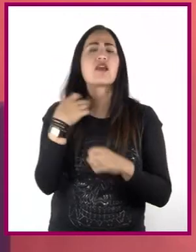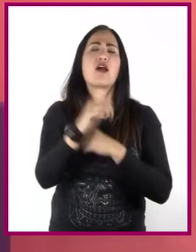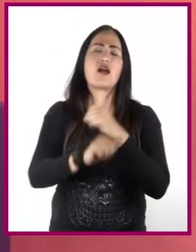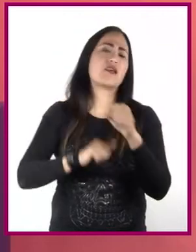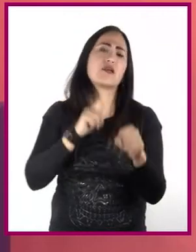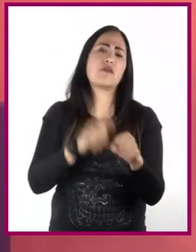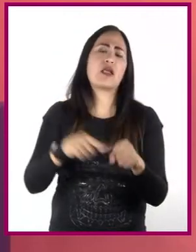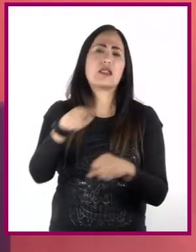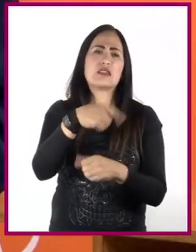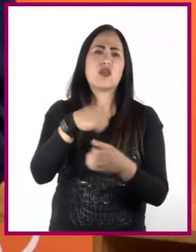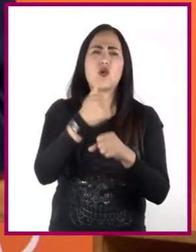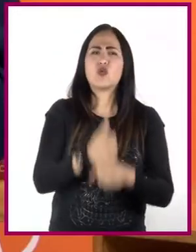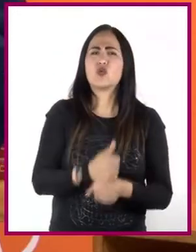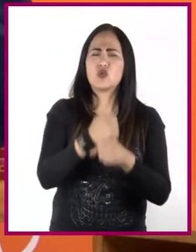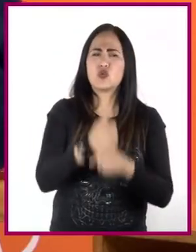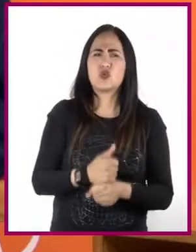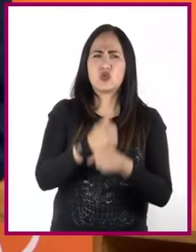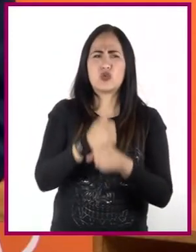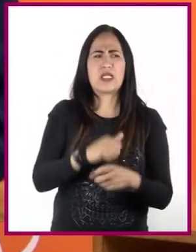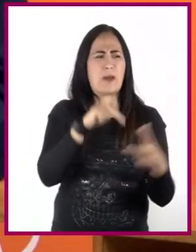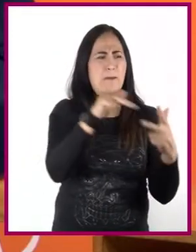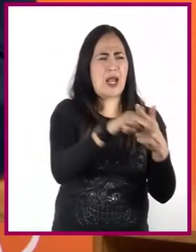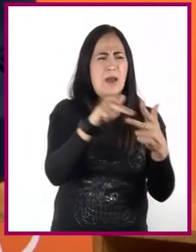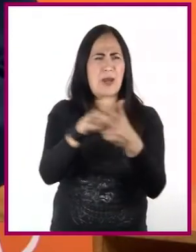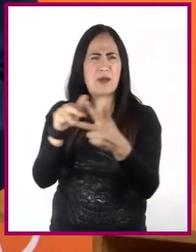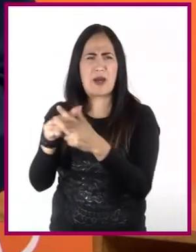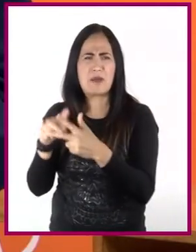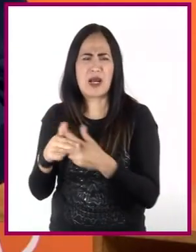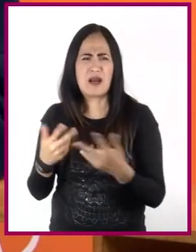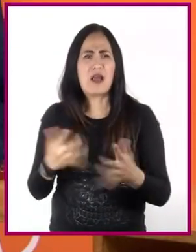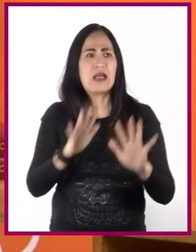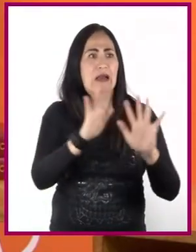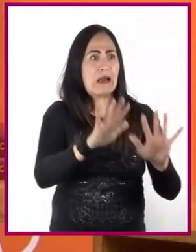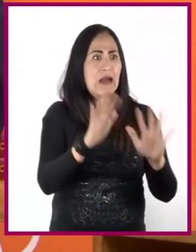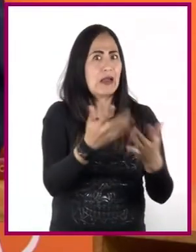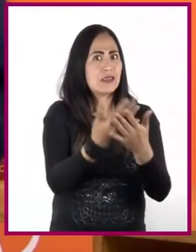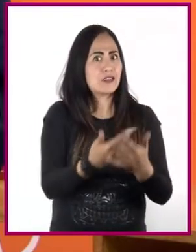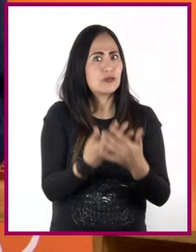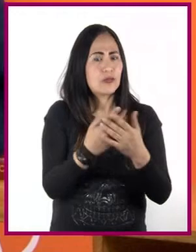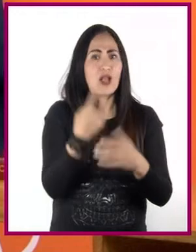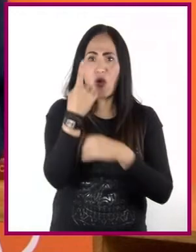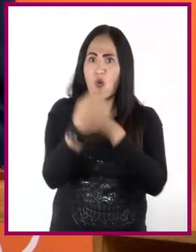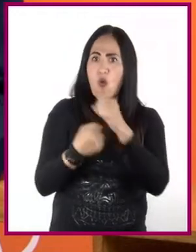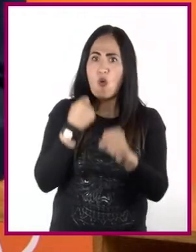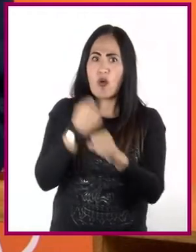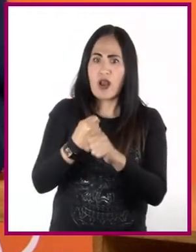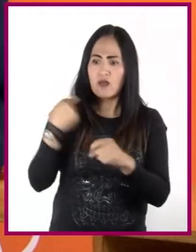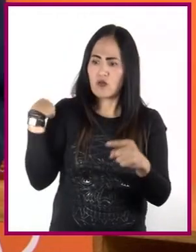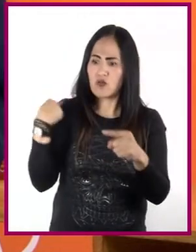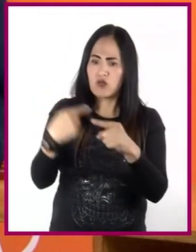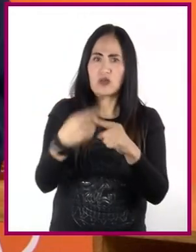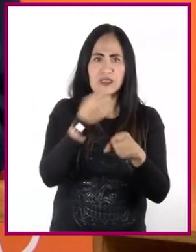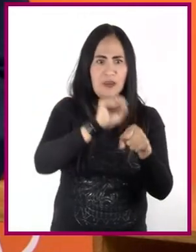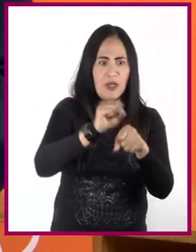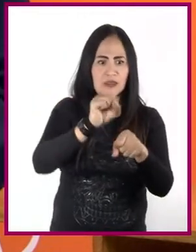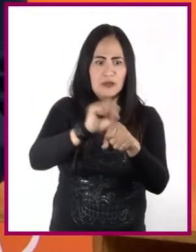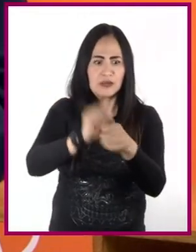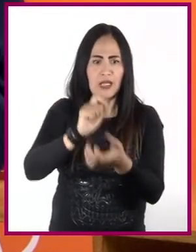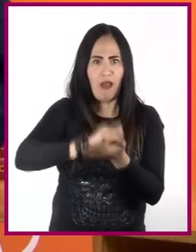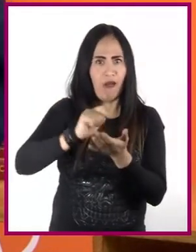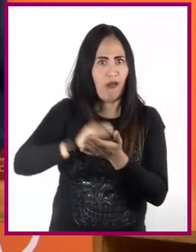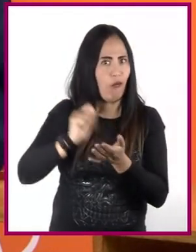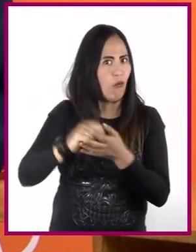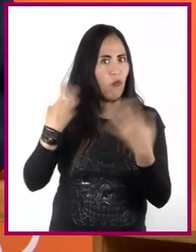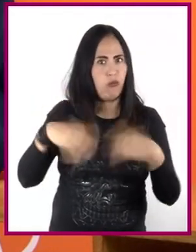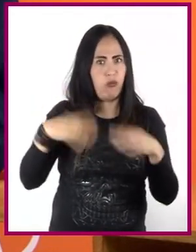animales en los rastros. ¡Ey! Espera, ya tienes para hacer una columna durante todo el año en un semanario. Y